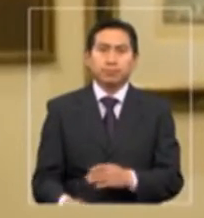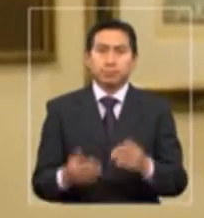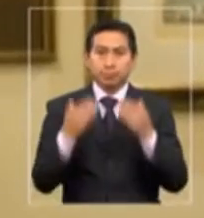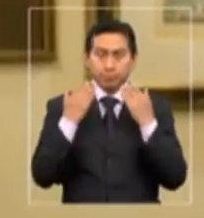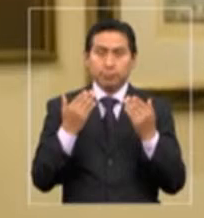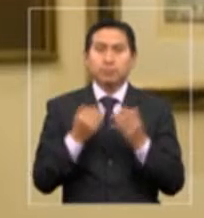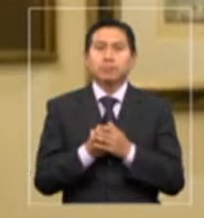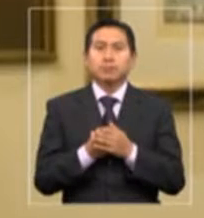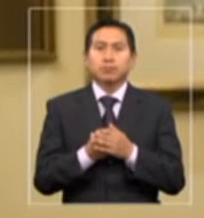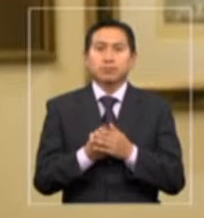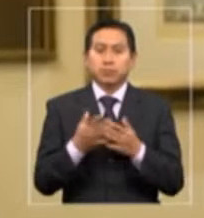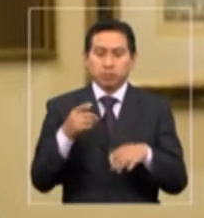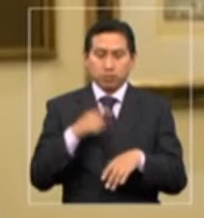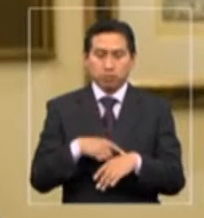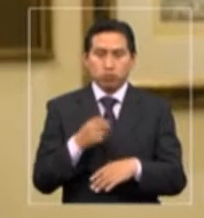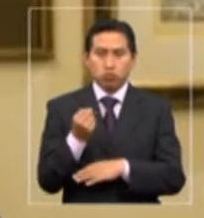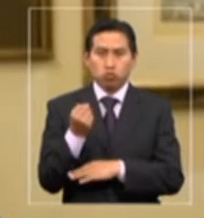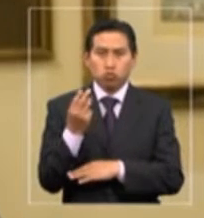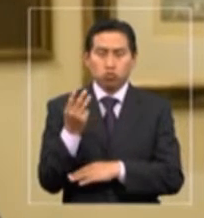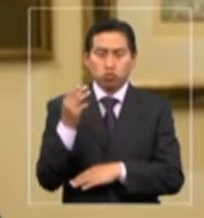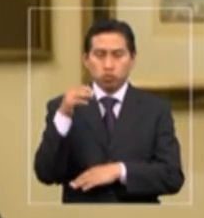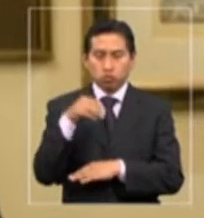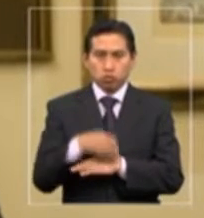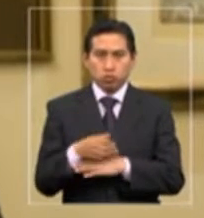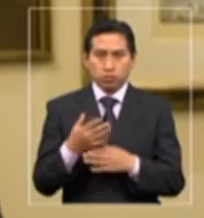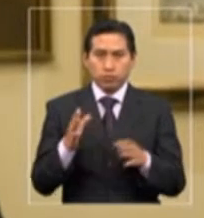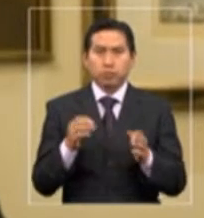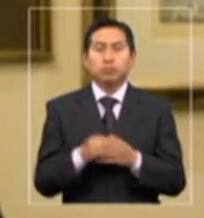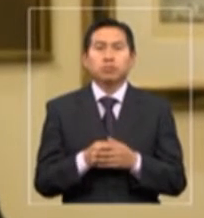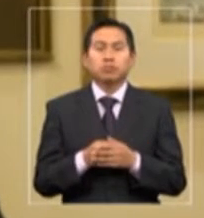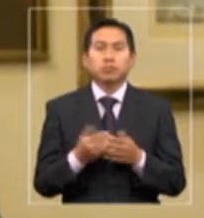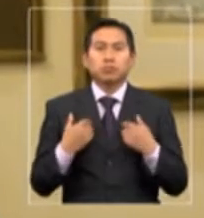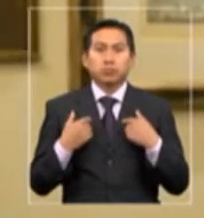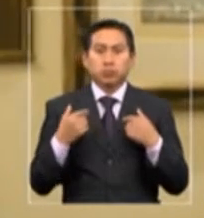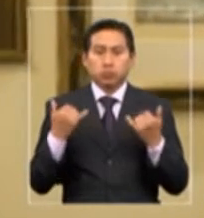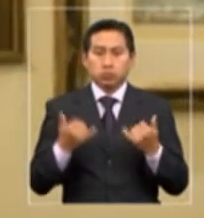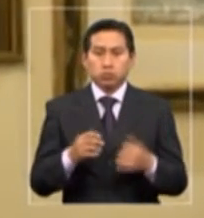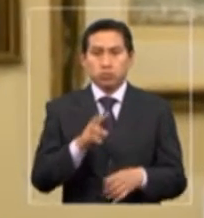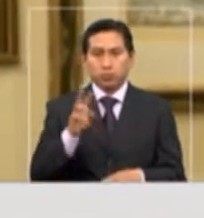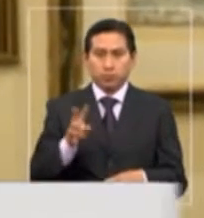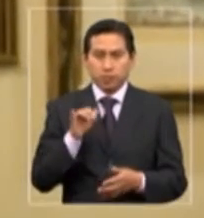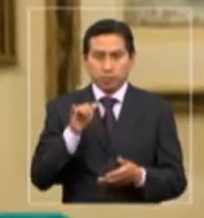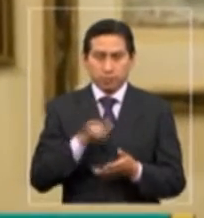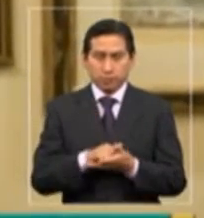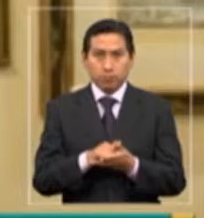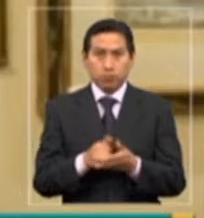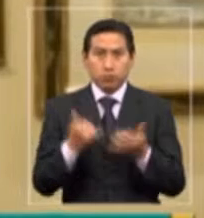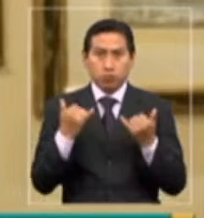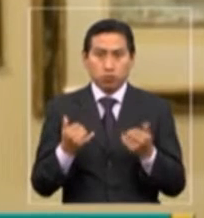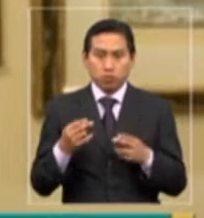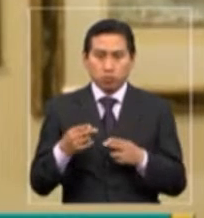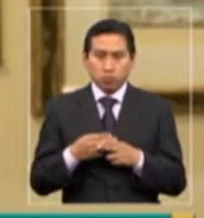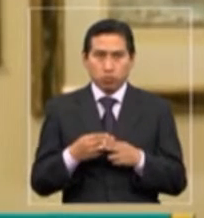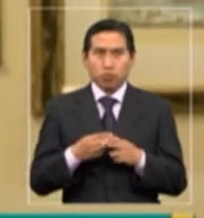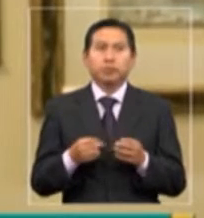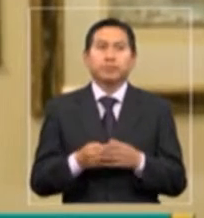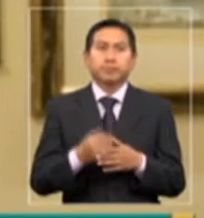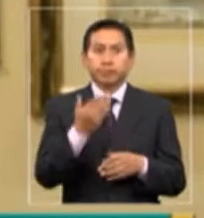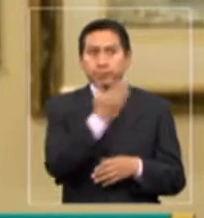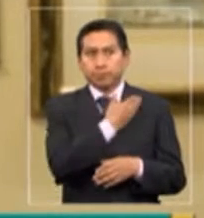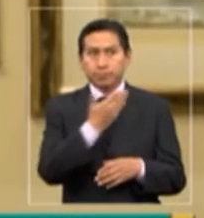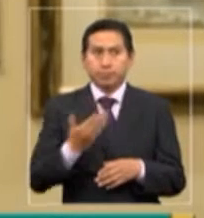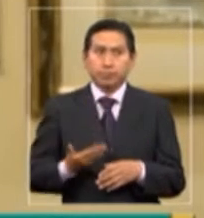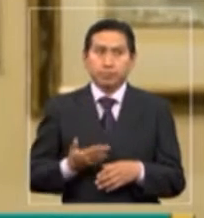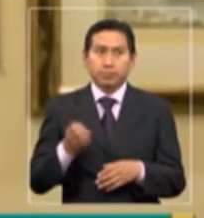Gracias, hemos pasado ya la medianoche, nos encontramos en este viernes. Justamente hoy, en las próximas horas, el presidente del